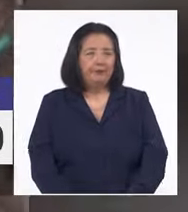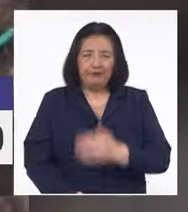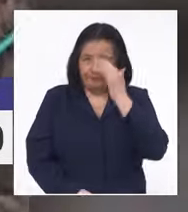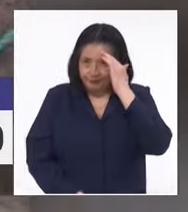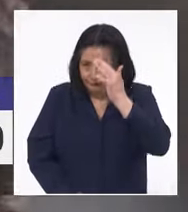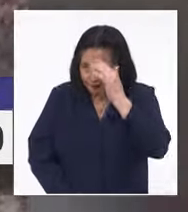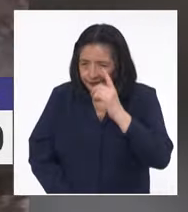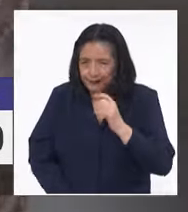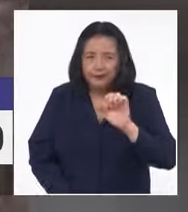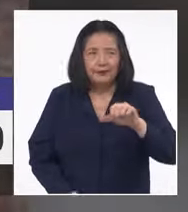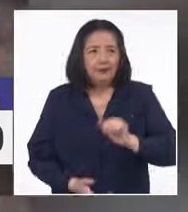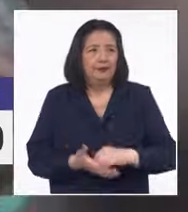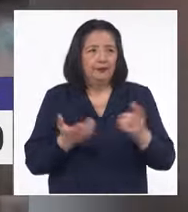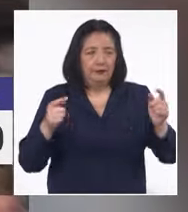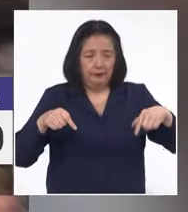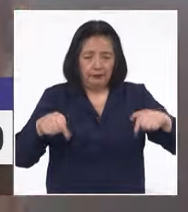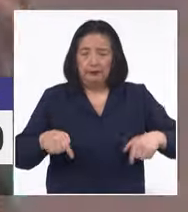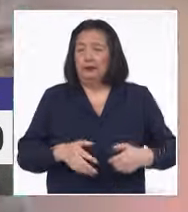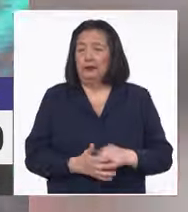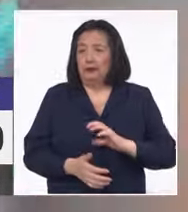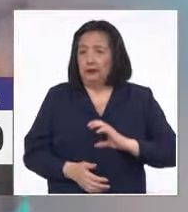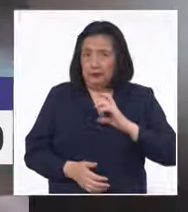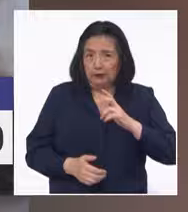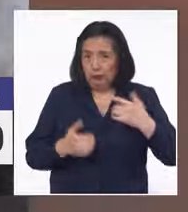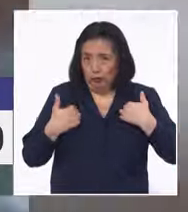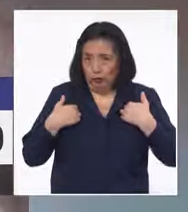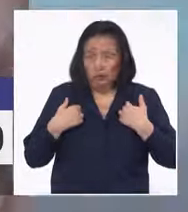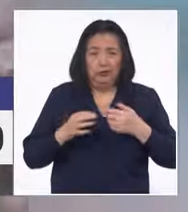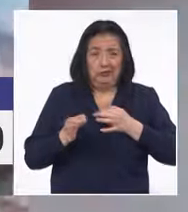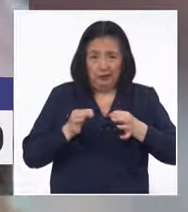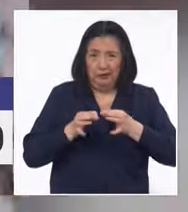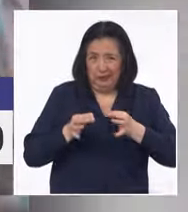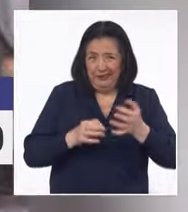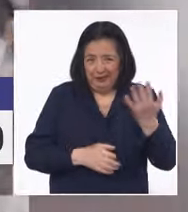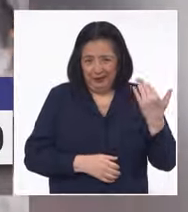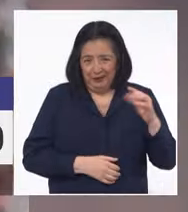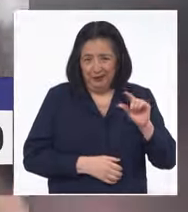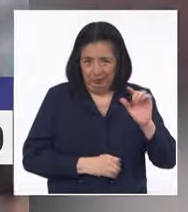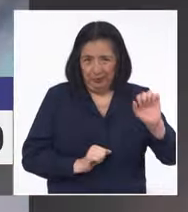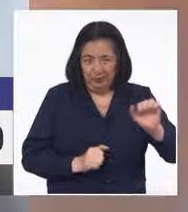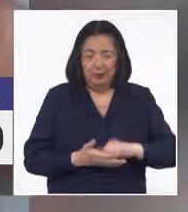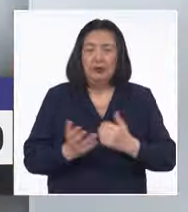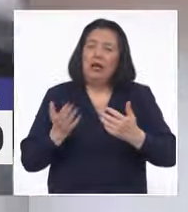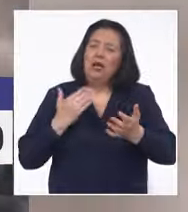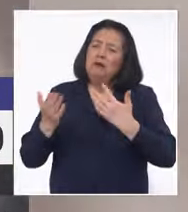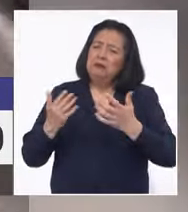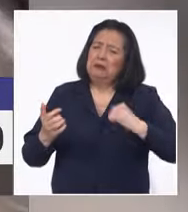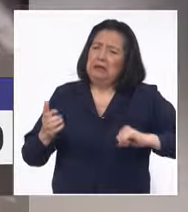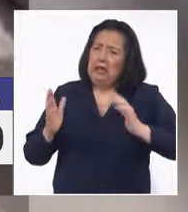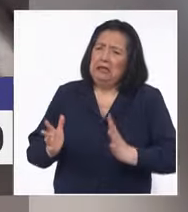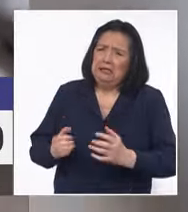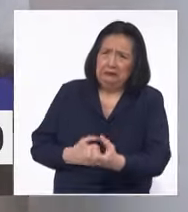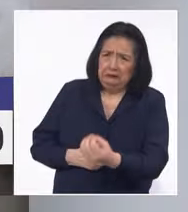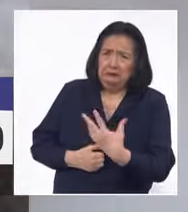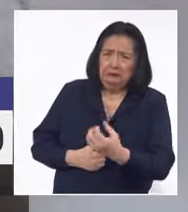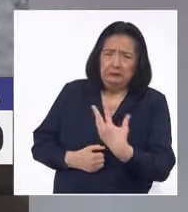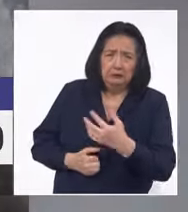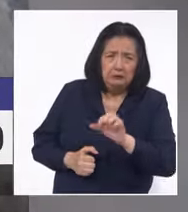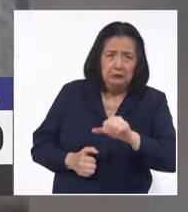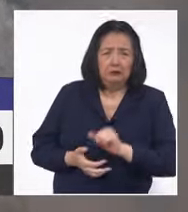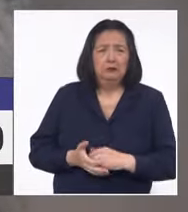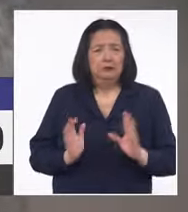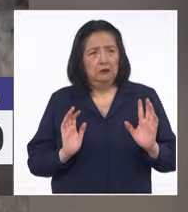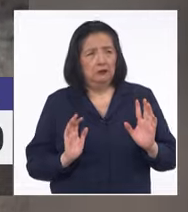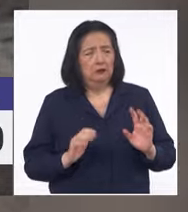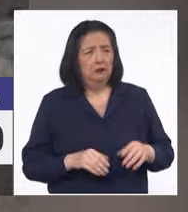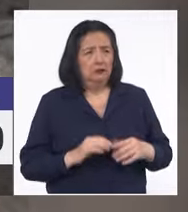Lorena, correcto. Nos encontramos todavía aquí en Chaclacayo. Tal como te estaba mencionando hace algunos instantes, conversamos con el alcalde, nos indicó que debido a que